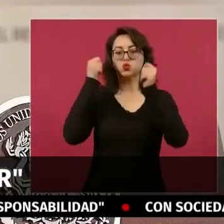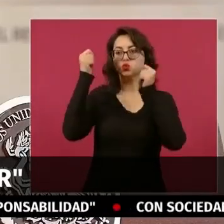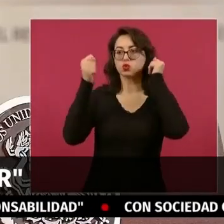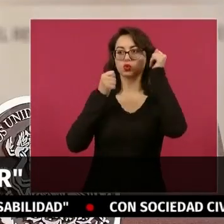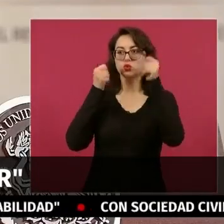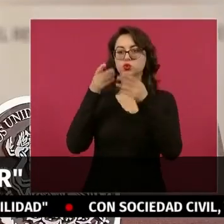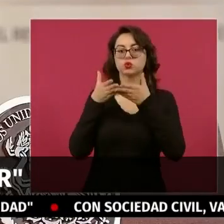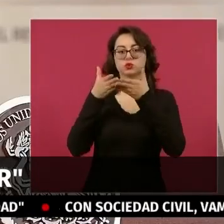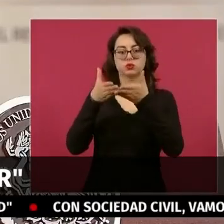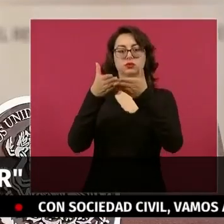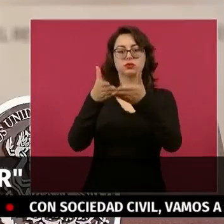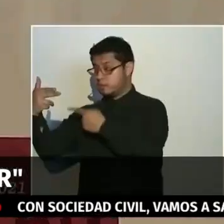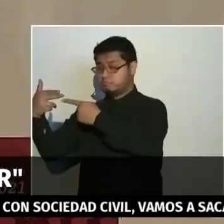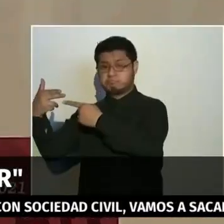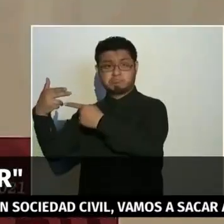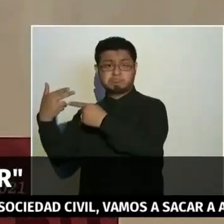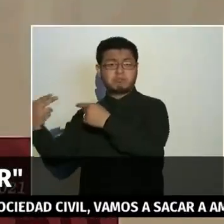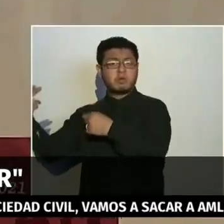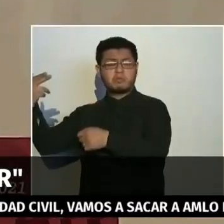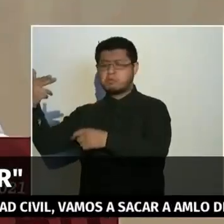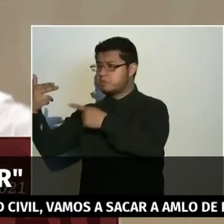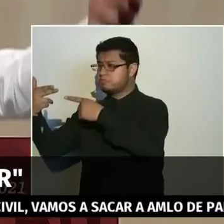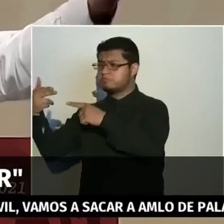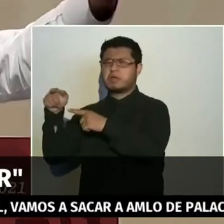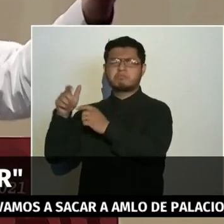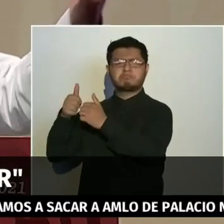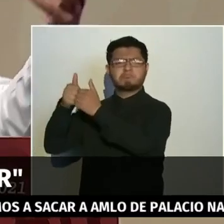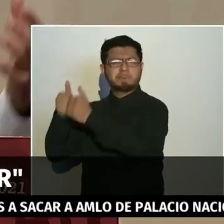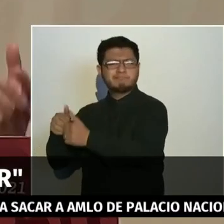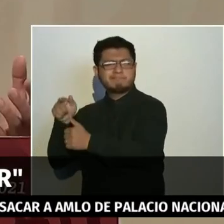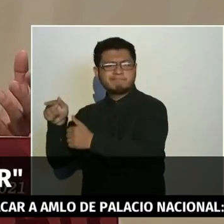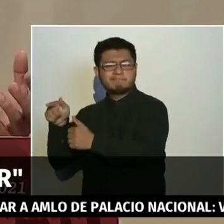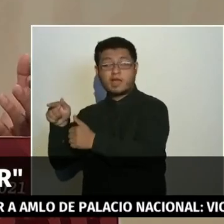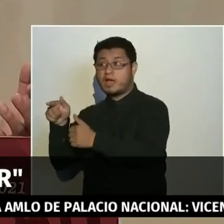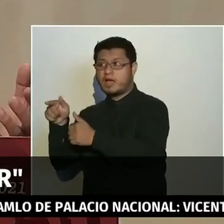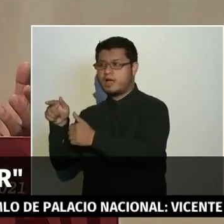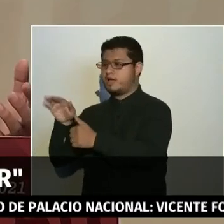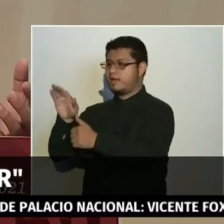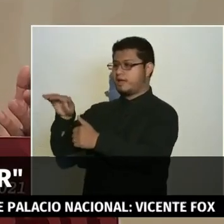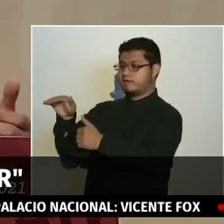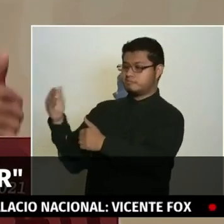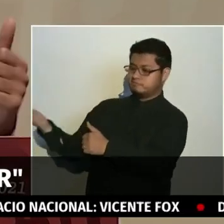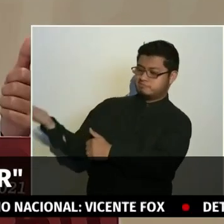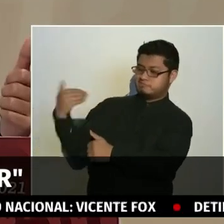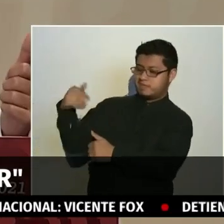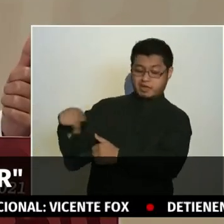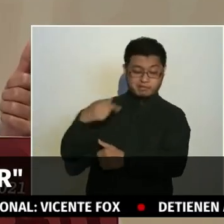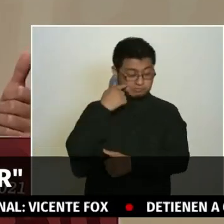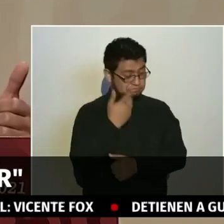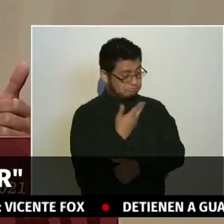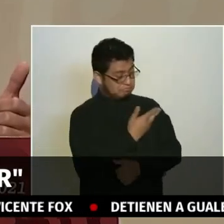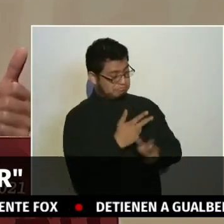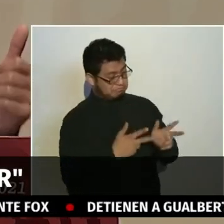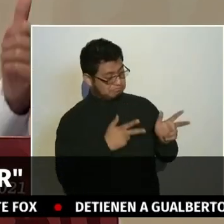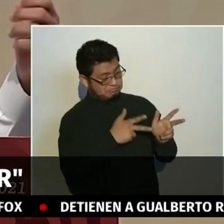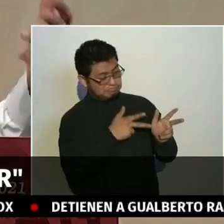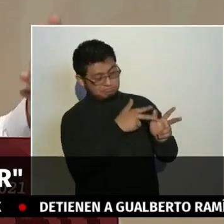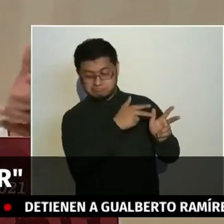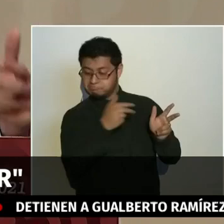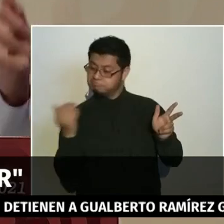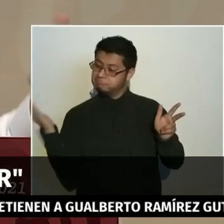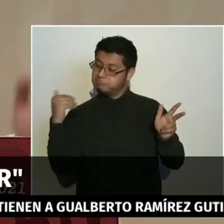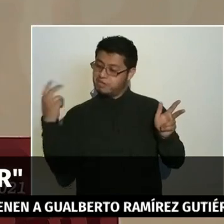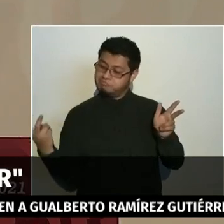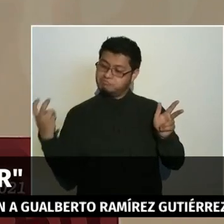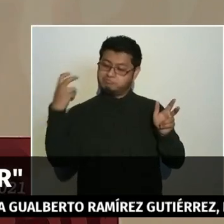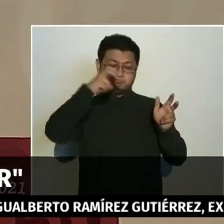candidato presidencial además de ser un privilegio exige una gran responsabilidad y la verdad es que los tiempos no se me acomodaron porque aunque el proceso de selección